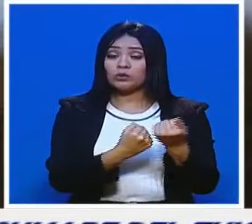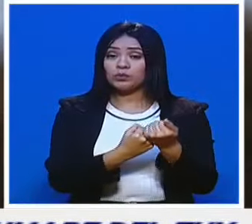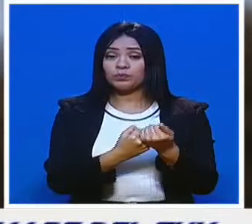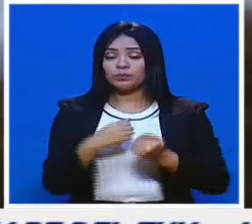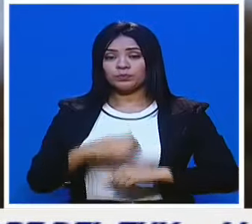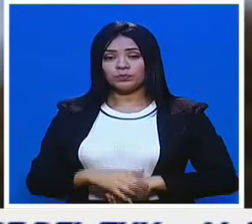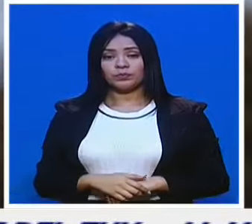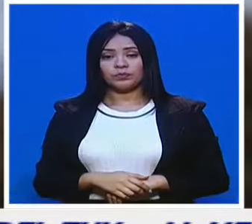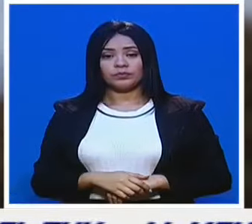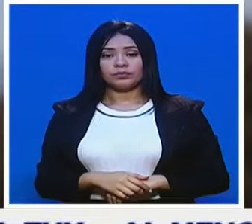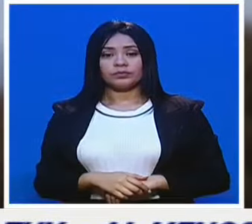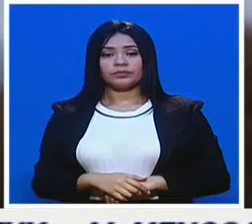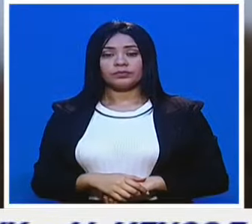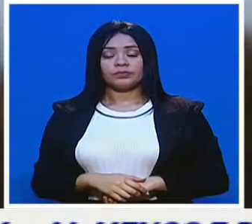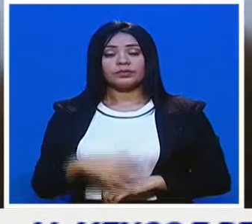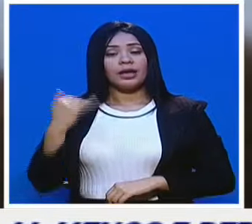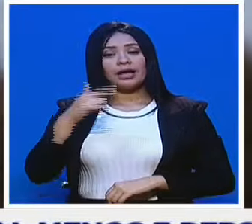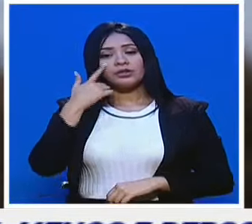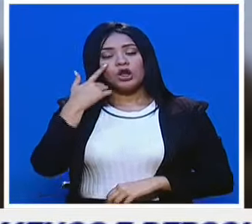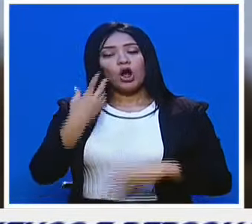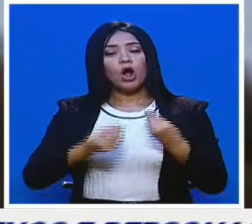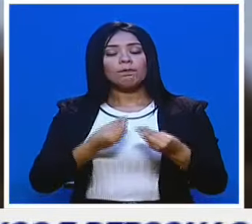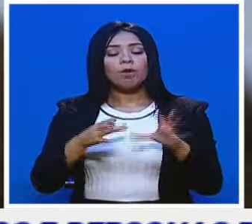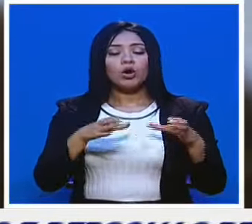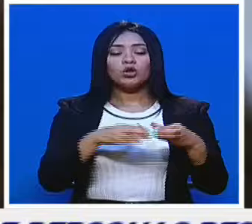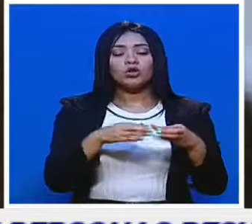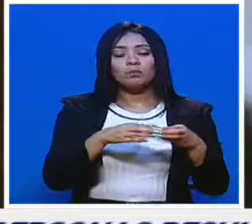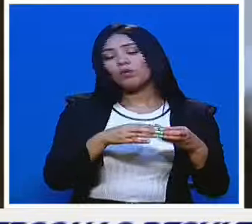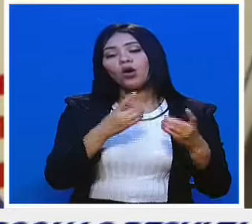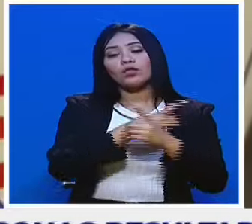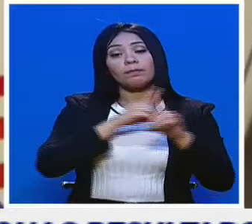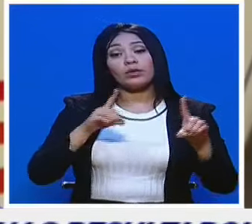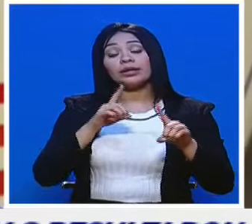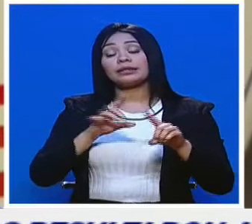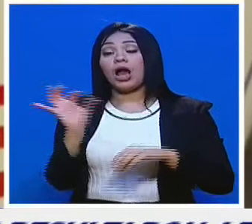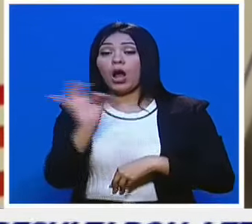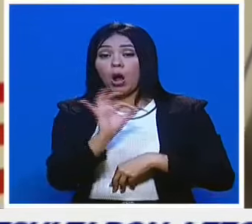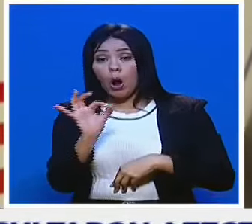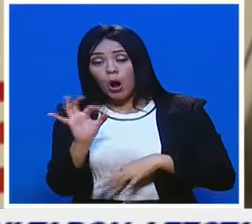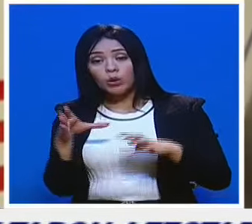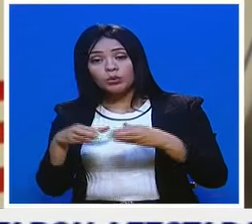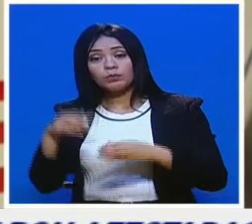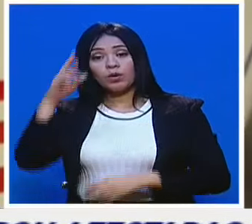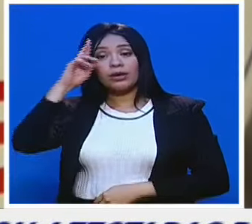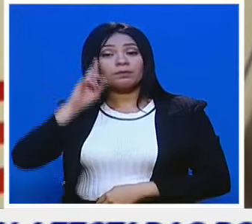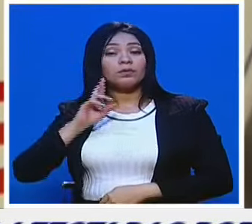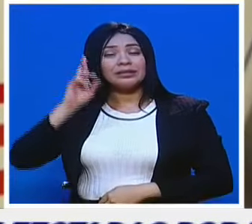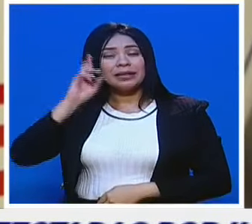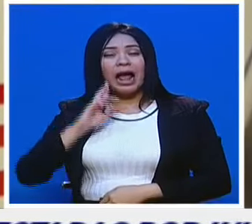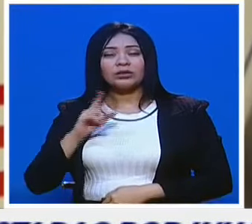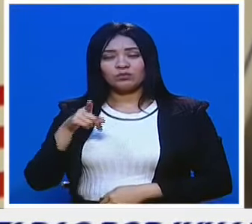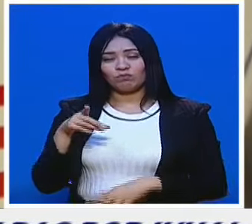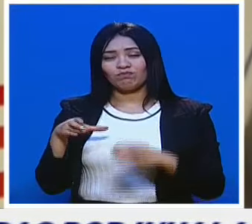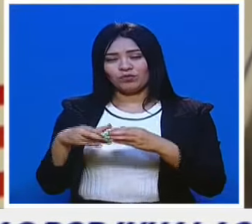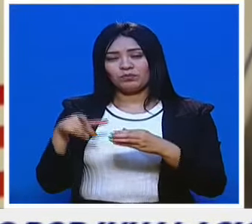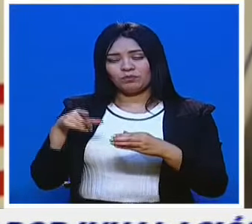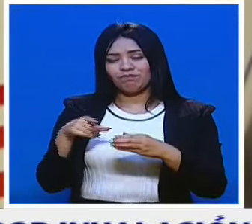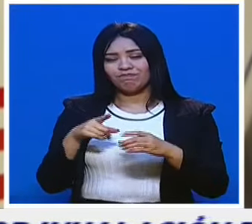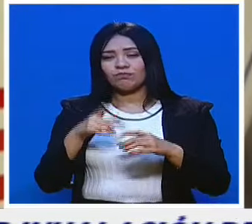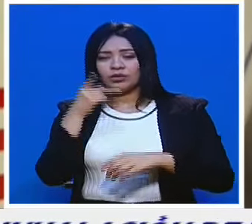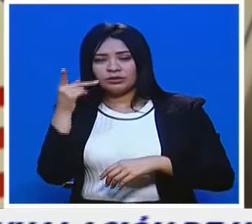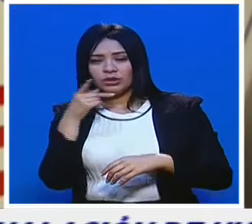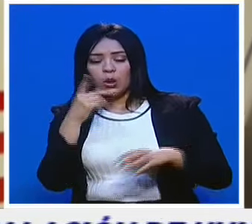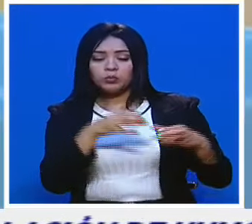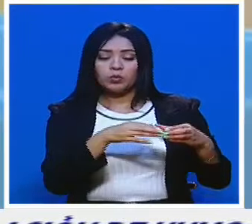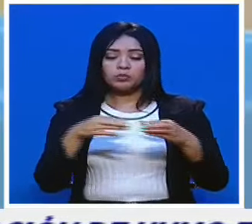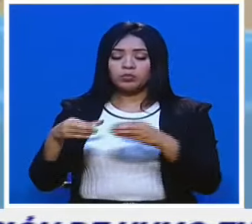otras, ya que son feudos demócratas o republicanos, por lo que las candidaturas de ambos partidos centran todos sus esfuerzos